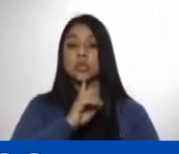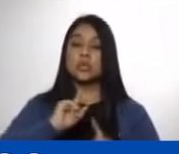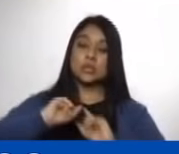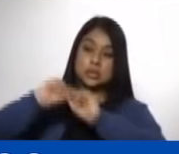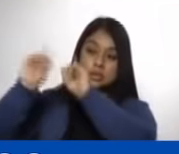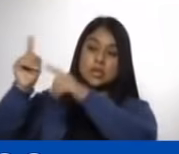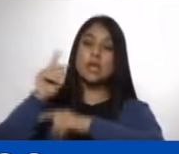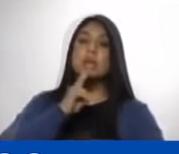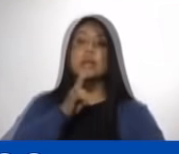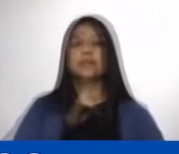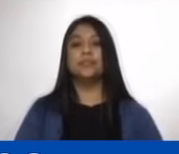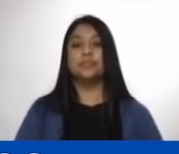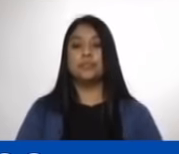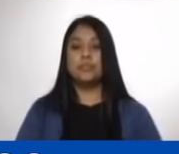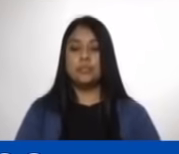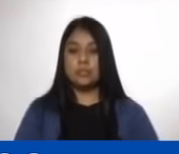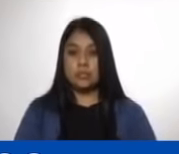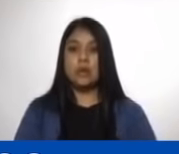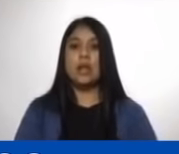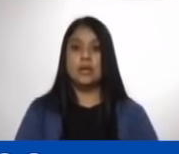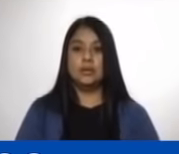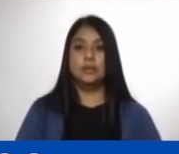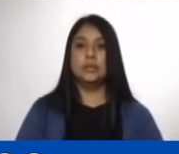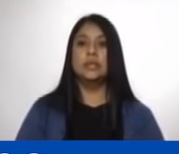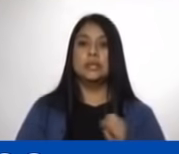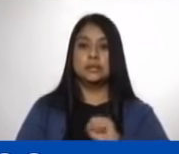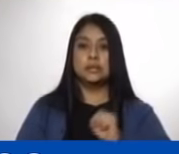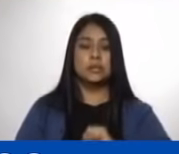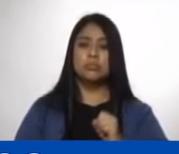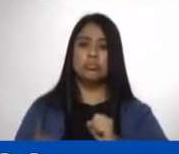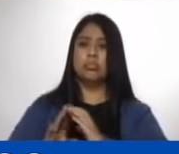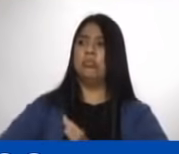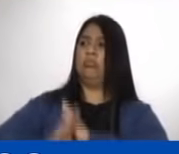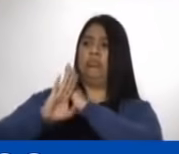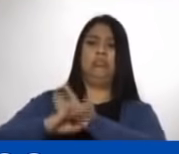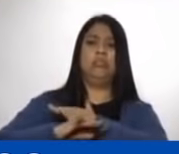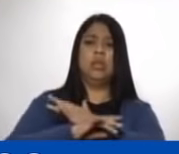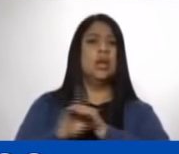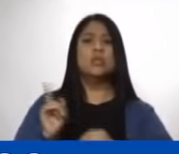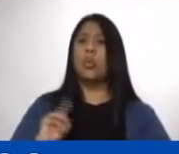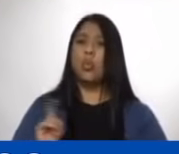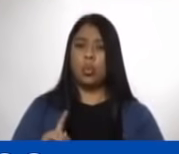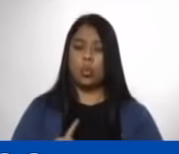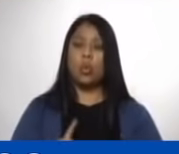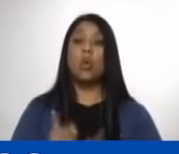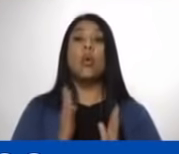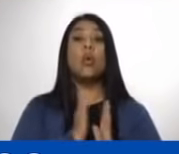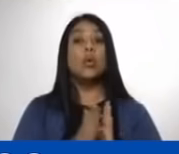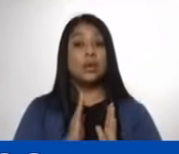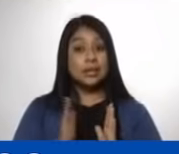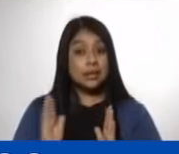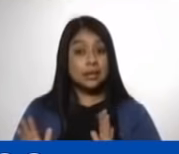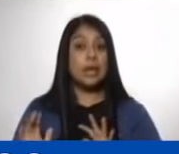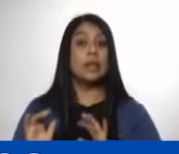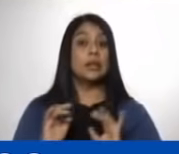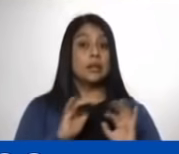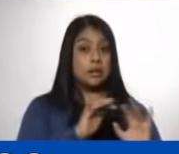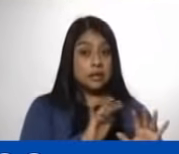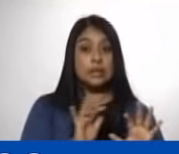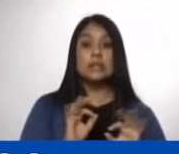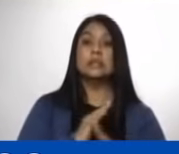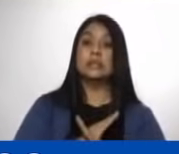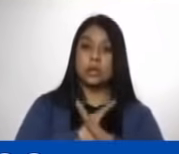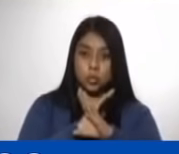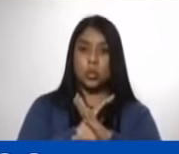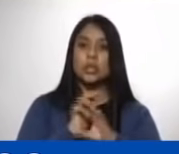país. Nosotros no estamos en contra de la migración ordenada, regular y segura. De hecho, el día de